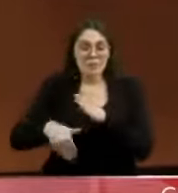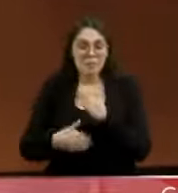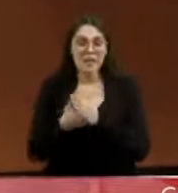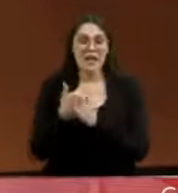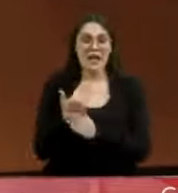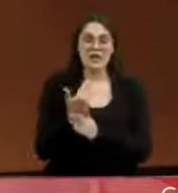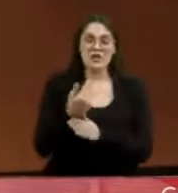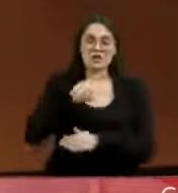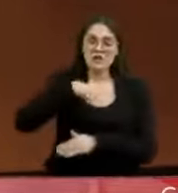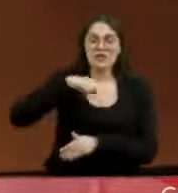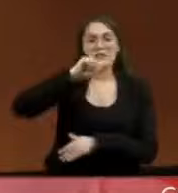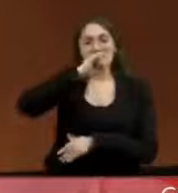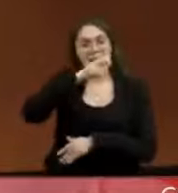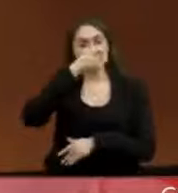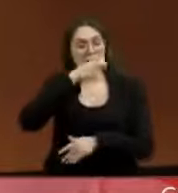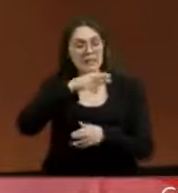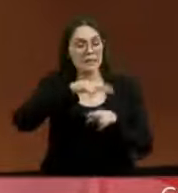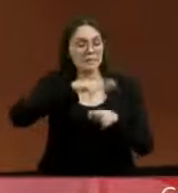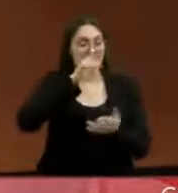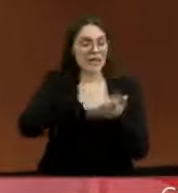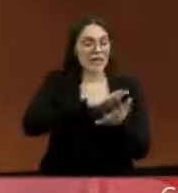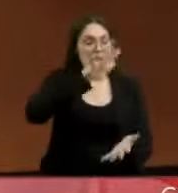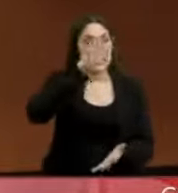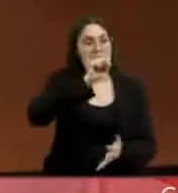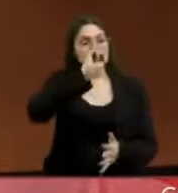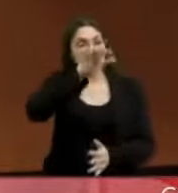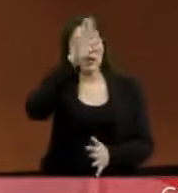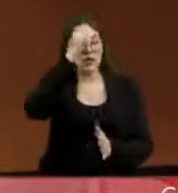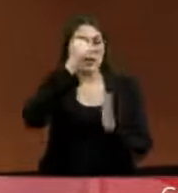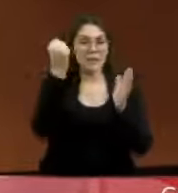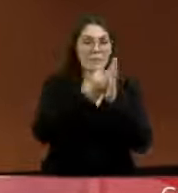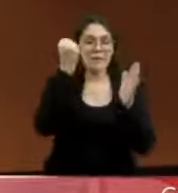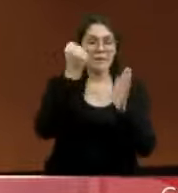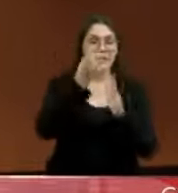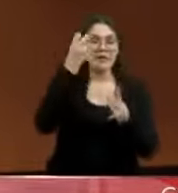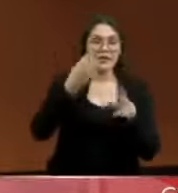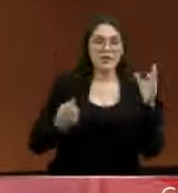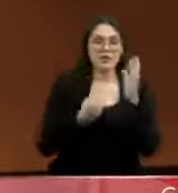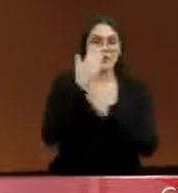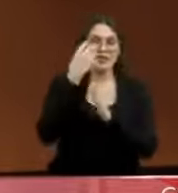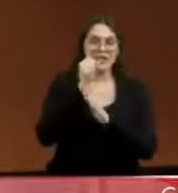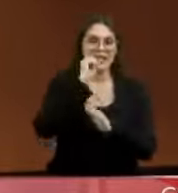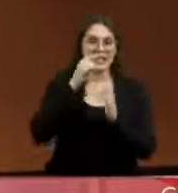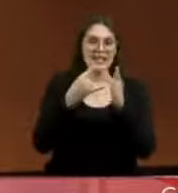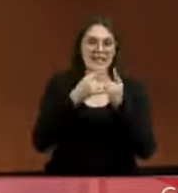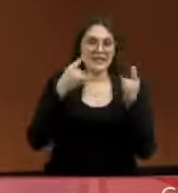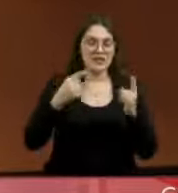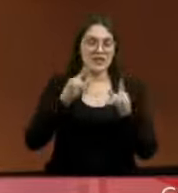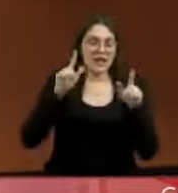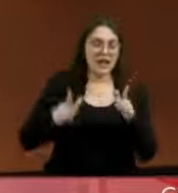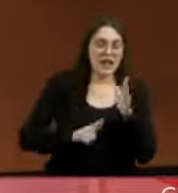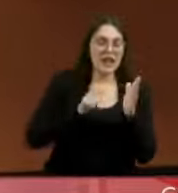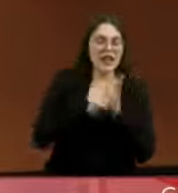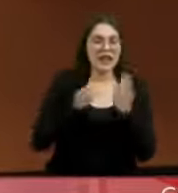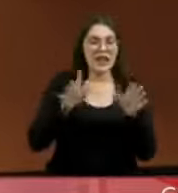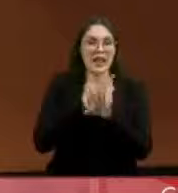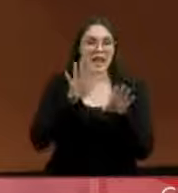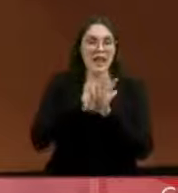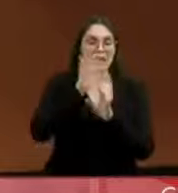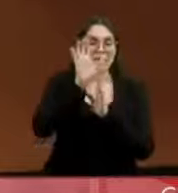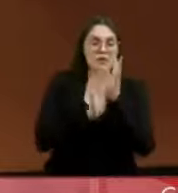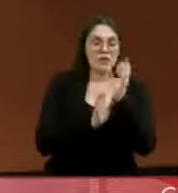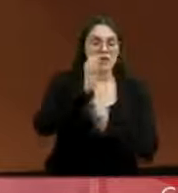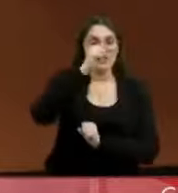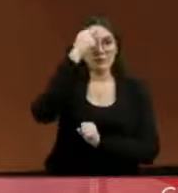pudimos aprobar con mayoría calificada de 86 votos, esta histórica reforma